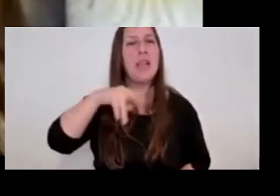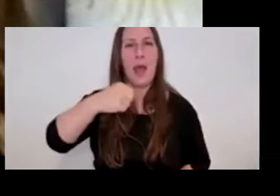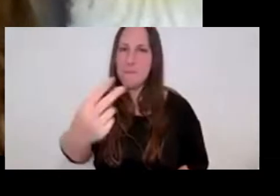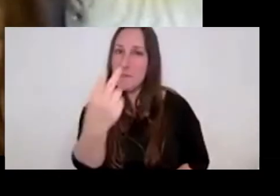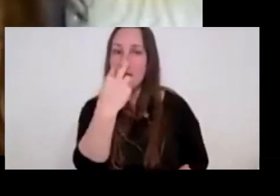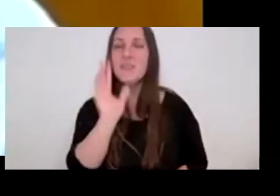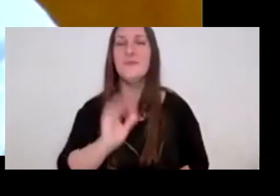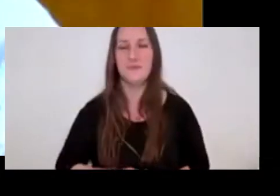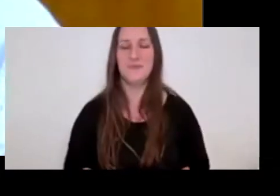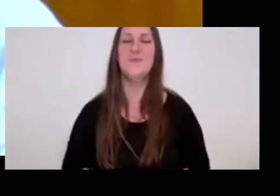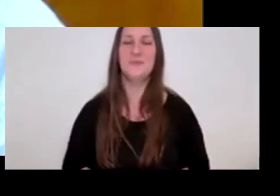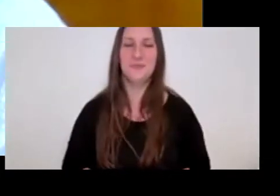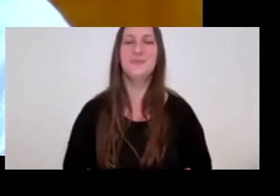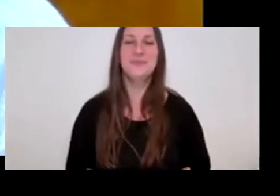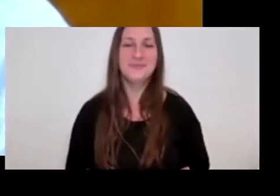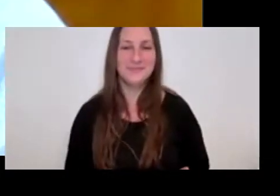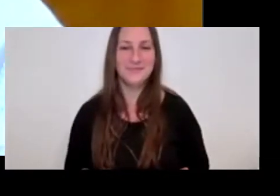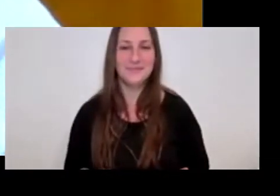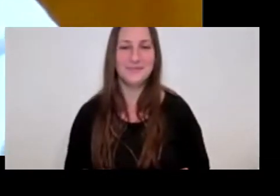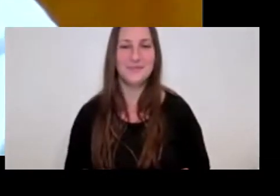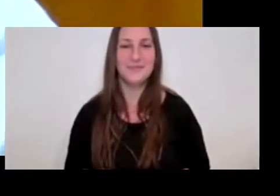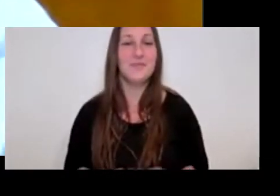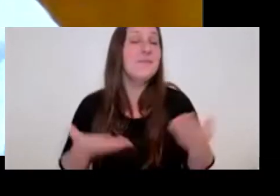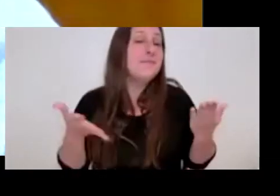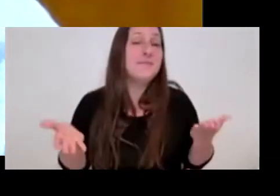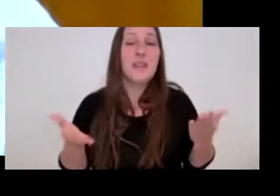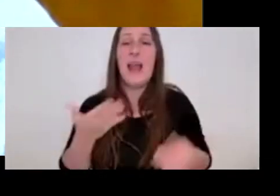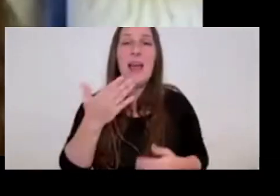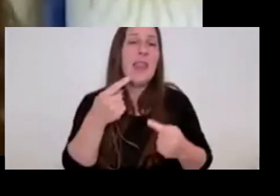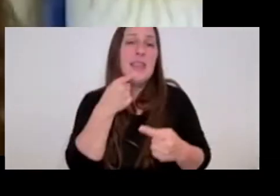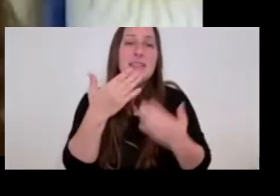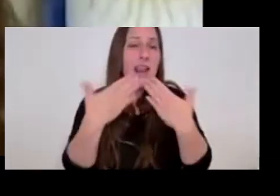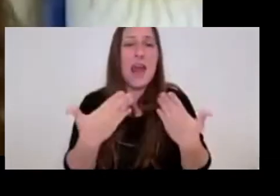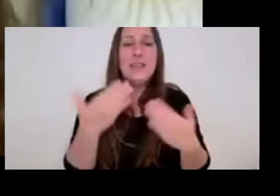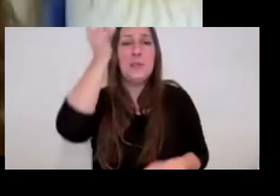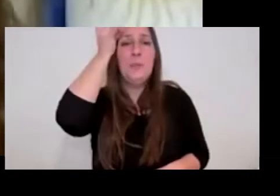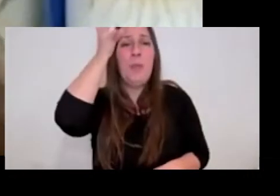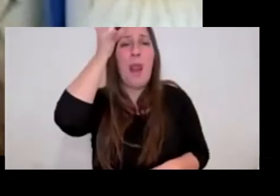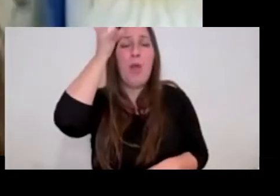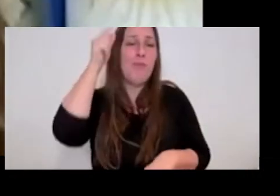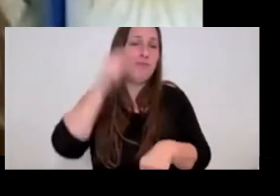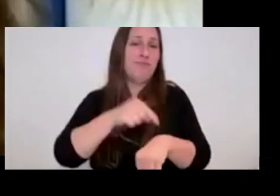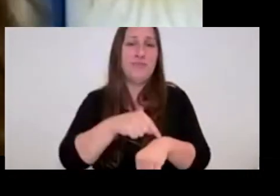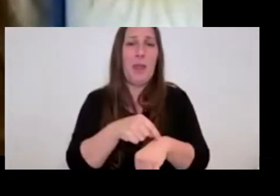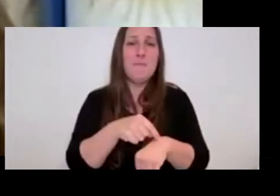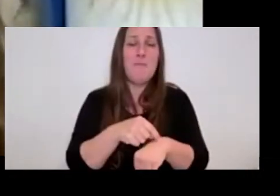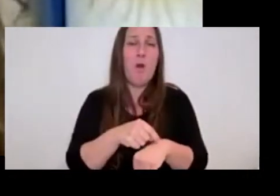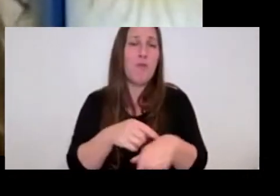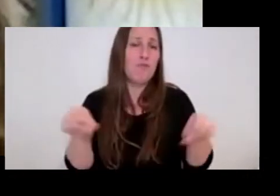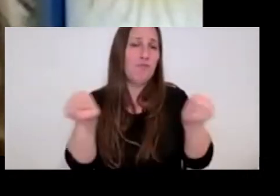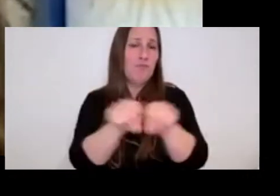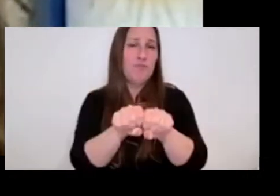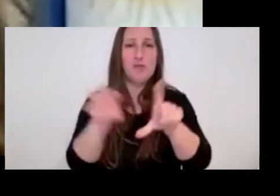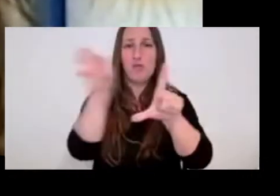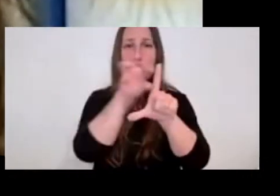habíamos hablado, pero no nos habíamos visto. Bueno, nada, agradecerles, disculpen que me conecté